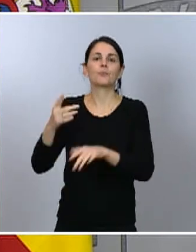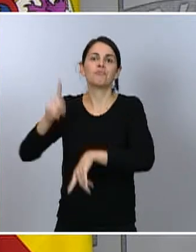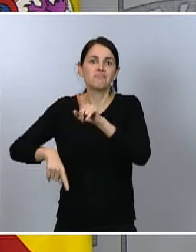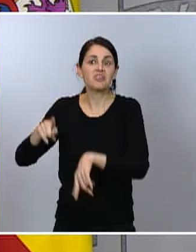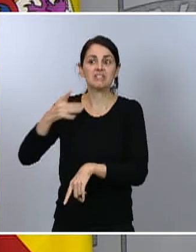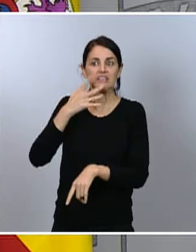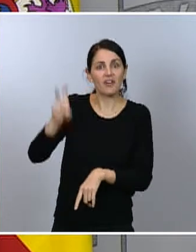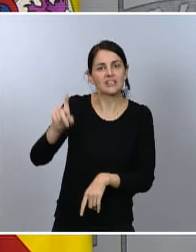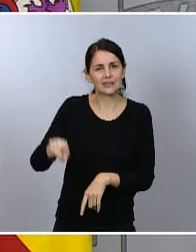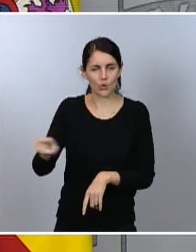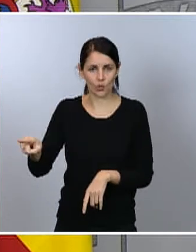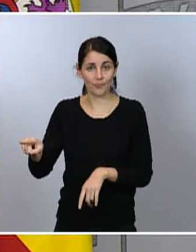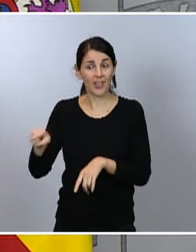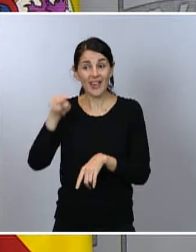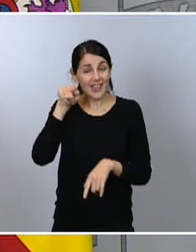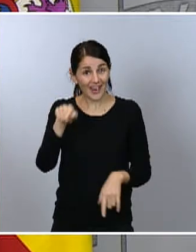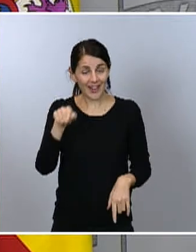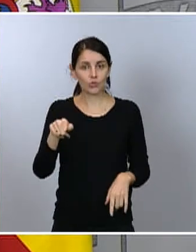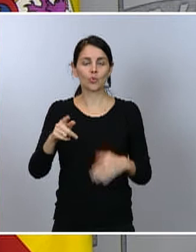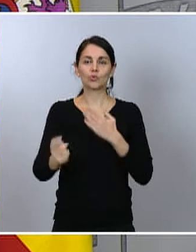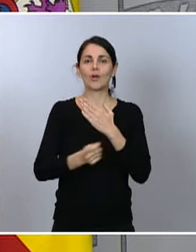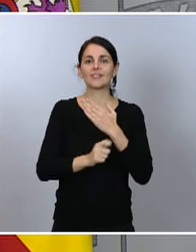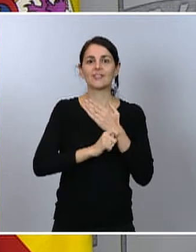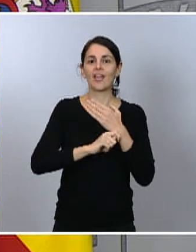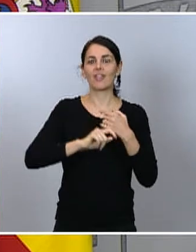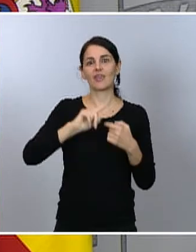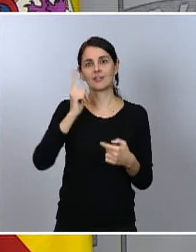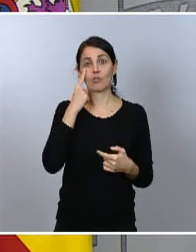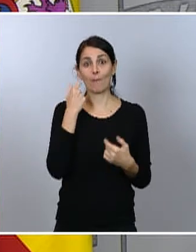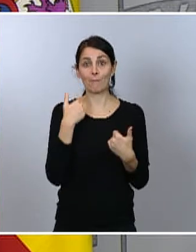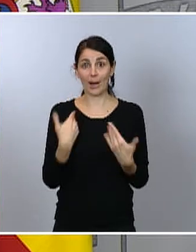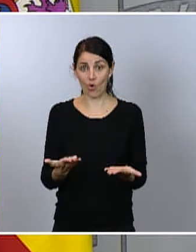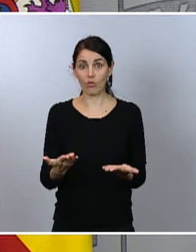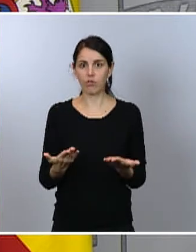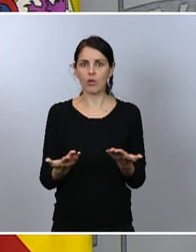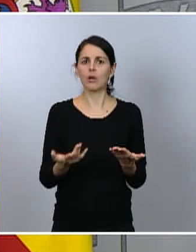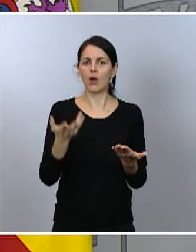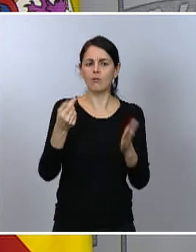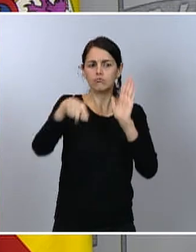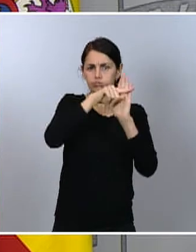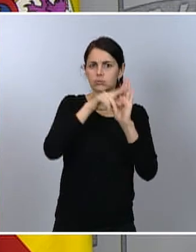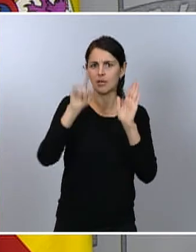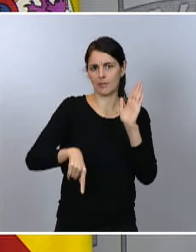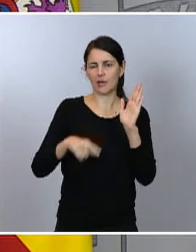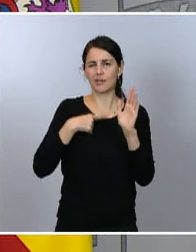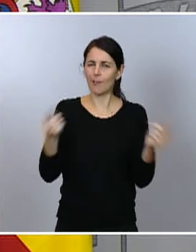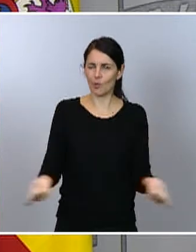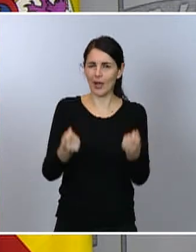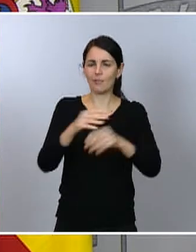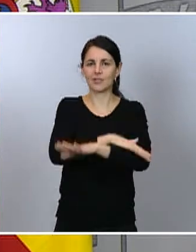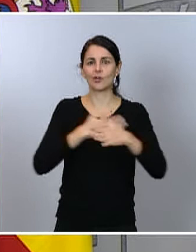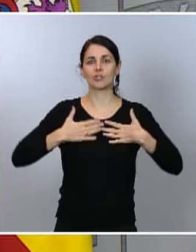recogido en la estrategia de detección precoz publicada por el Ministerio de Sanidad, que recoge todos